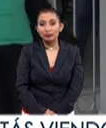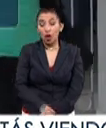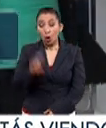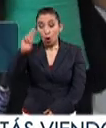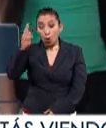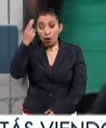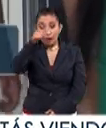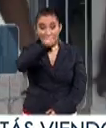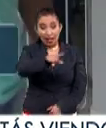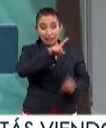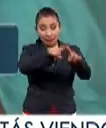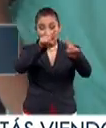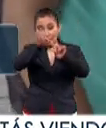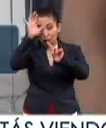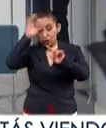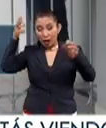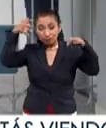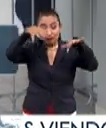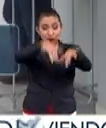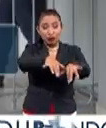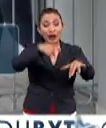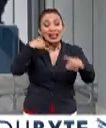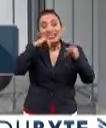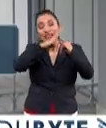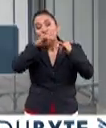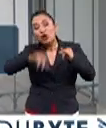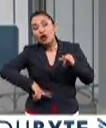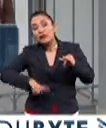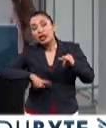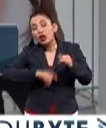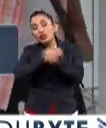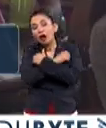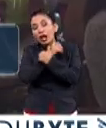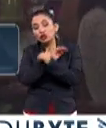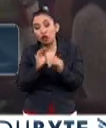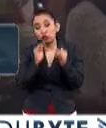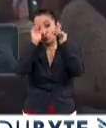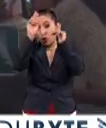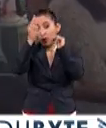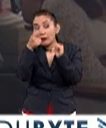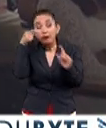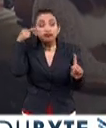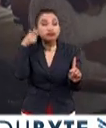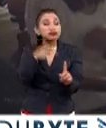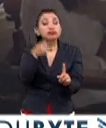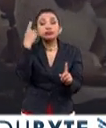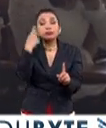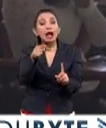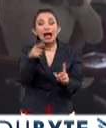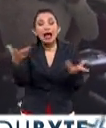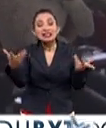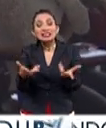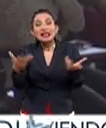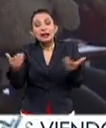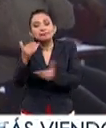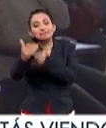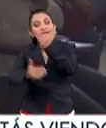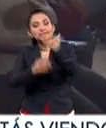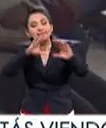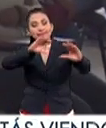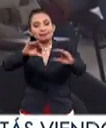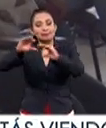Las universidades interculturales son instituciones públicas de educación superior que tienen como objetivo generar